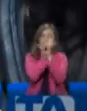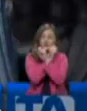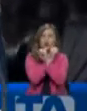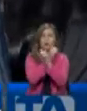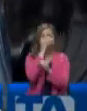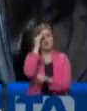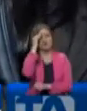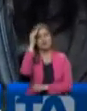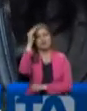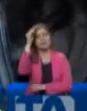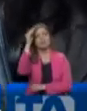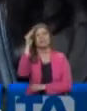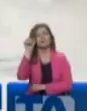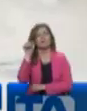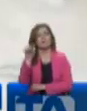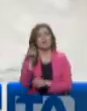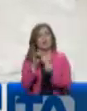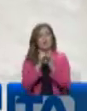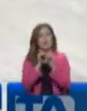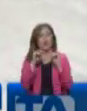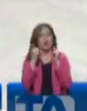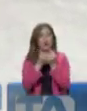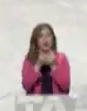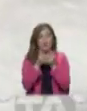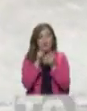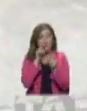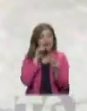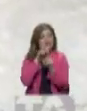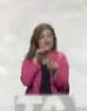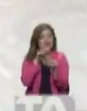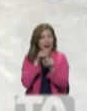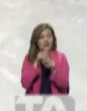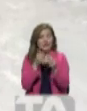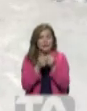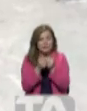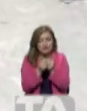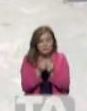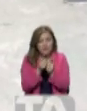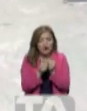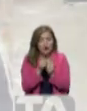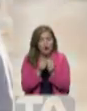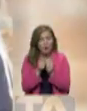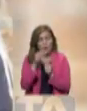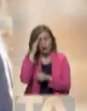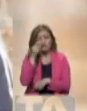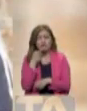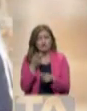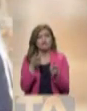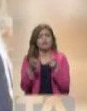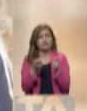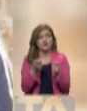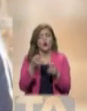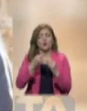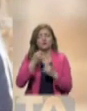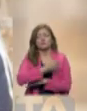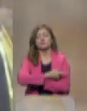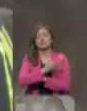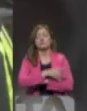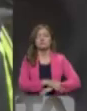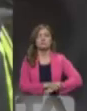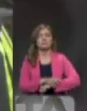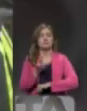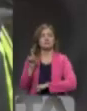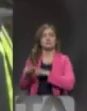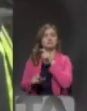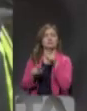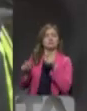La policía, tenemos un chat en... La Policía Nacional, por su parte, indica que hacen controles e incluso en los últimos días